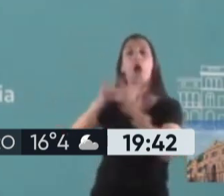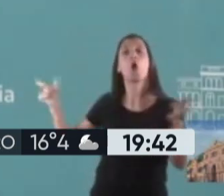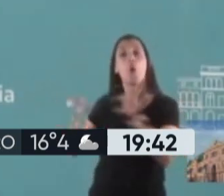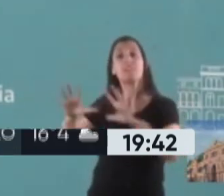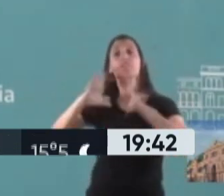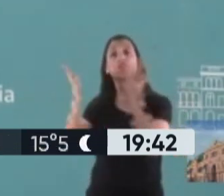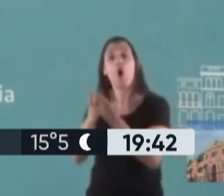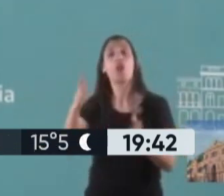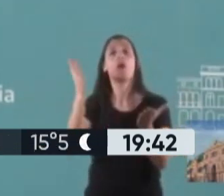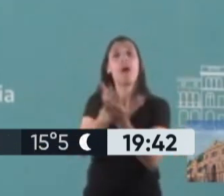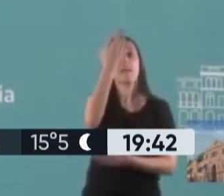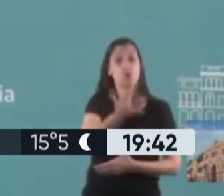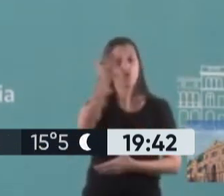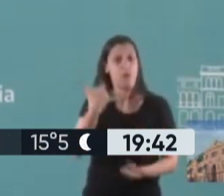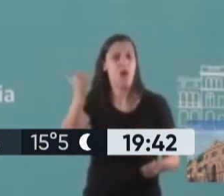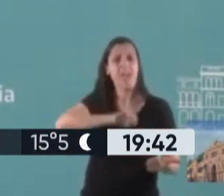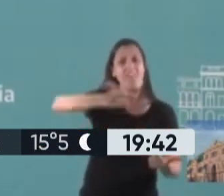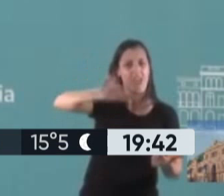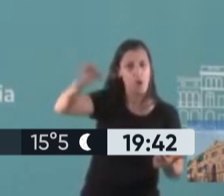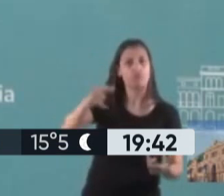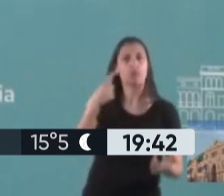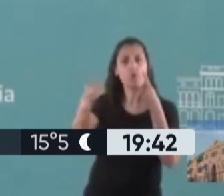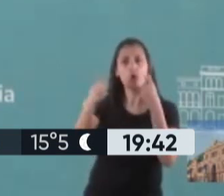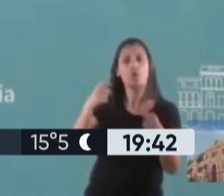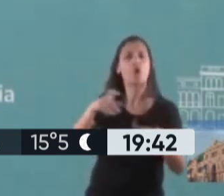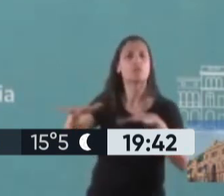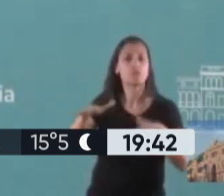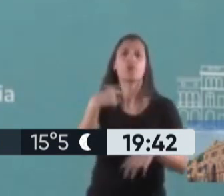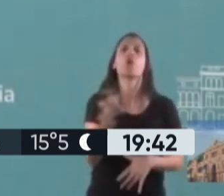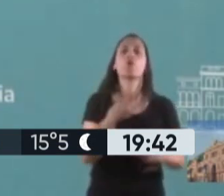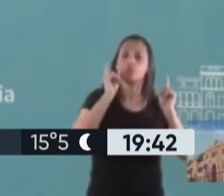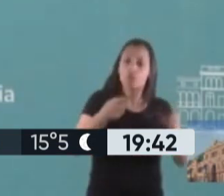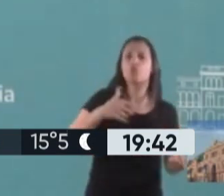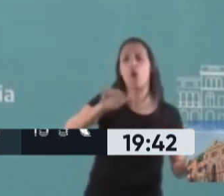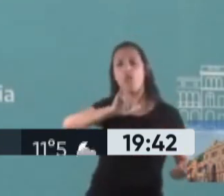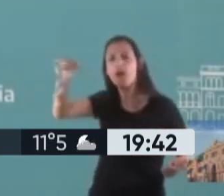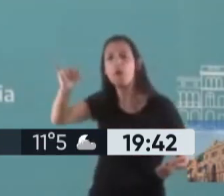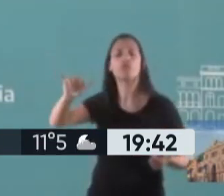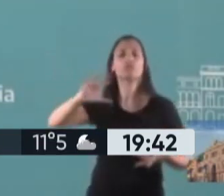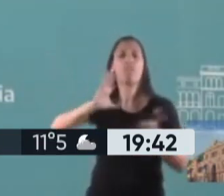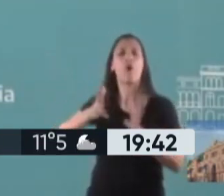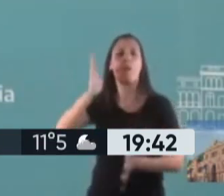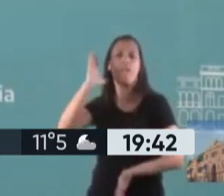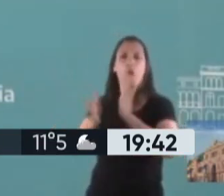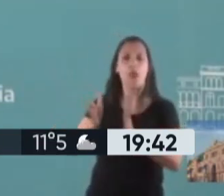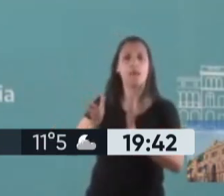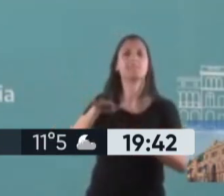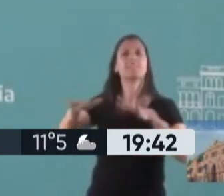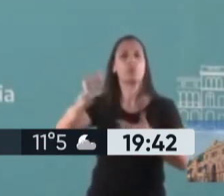también está siguiendo muy de cerca la situación. Hemos denunciado la represión en Jujuy. El presidente mismo se ha